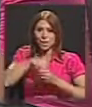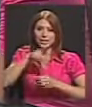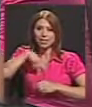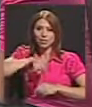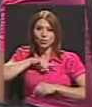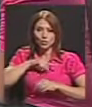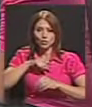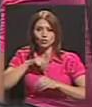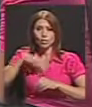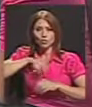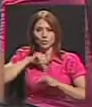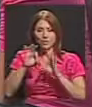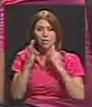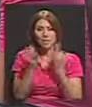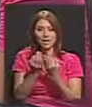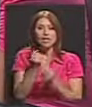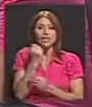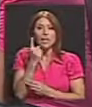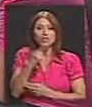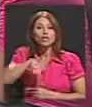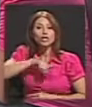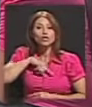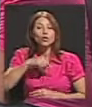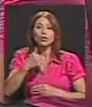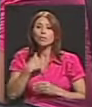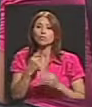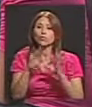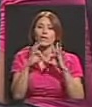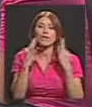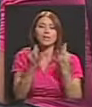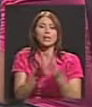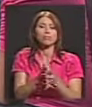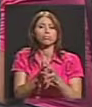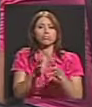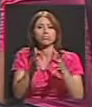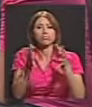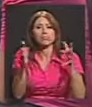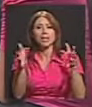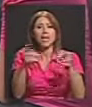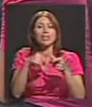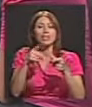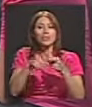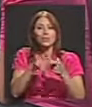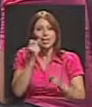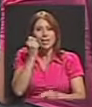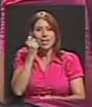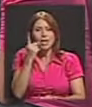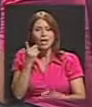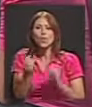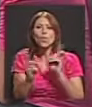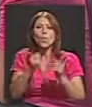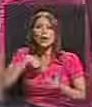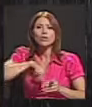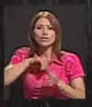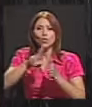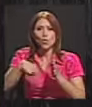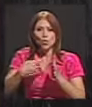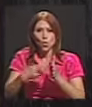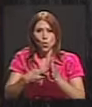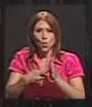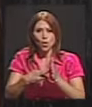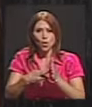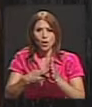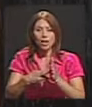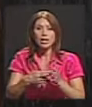familia entendamos de que como si tenemos una familia numerosa entonces entendemos cuál va a ser nuestro rol de manera